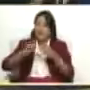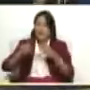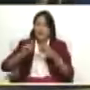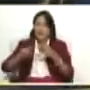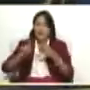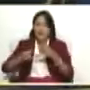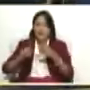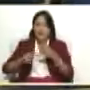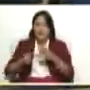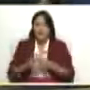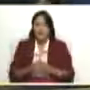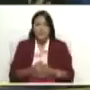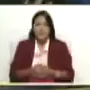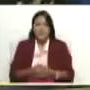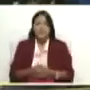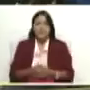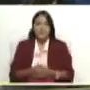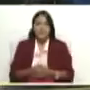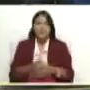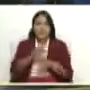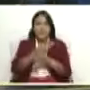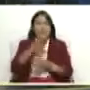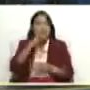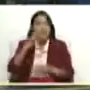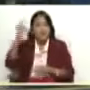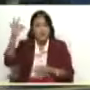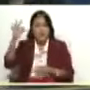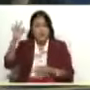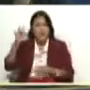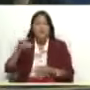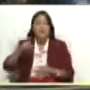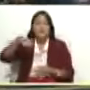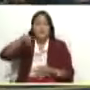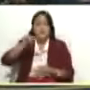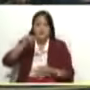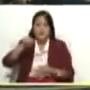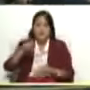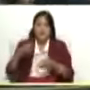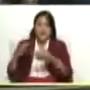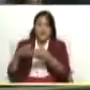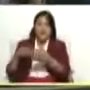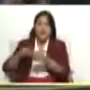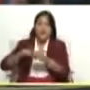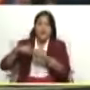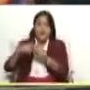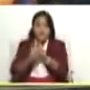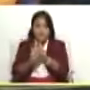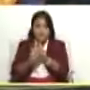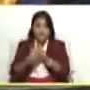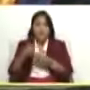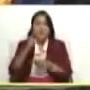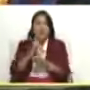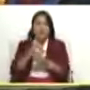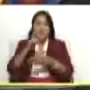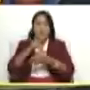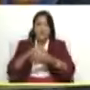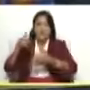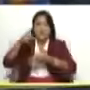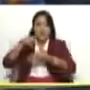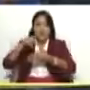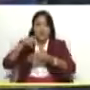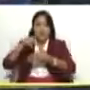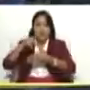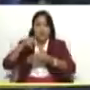que se exhibieron como una novedad en el mar marco de esta 19a edición de los Juegos